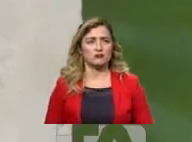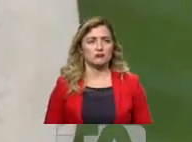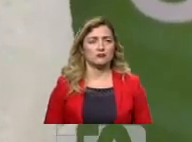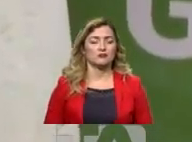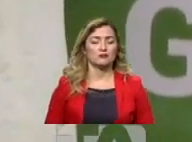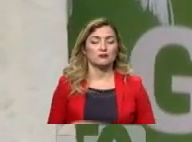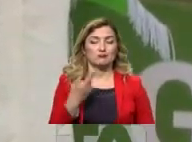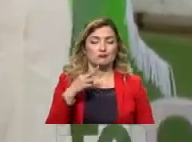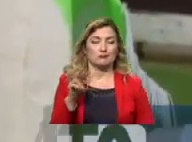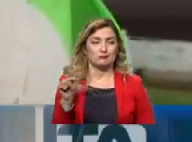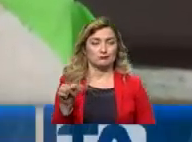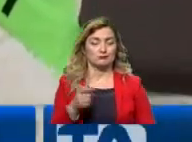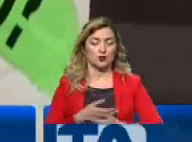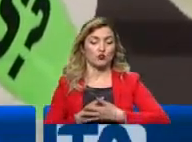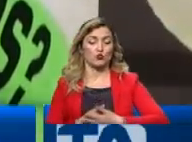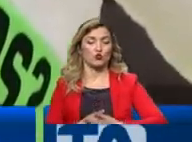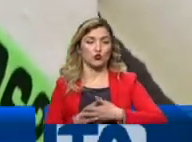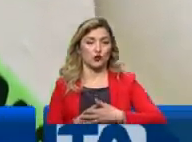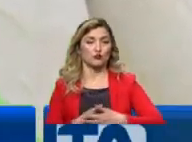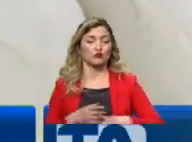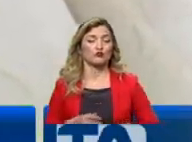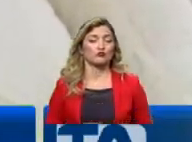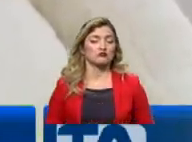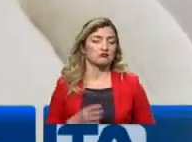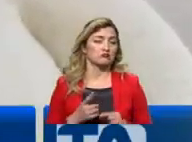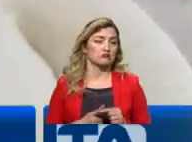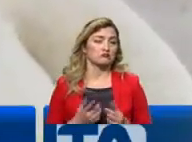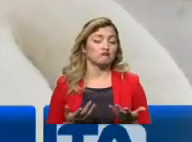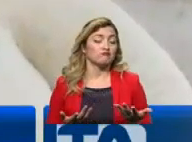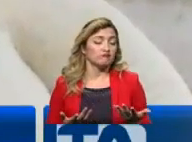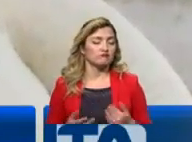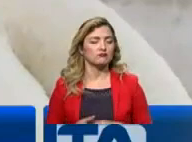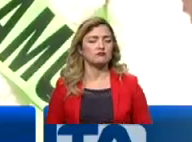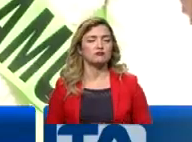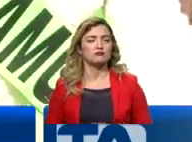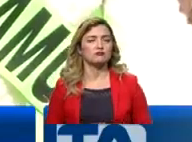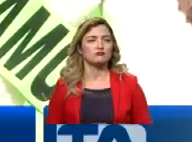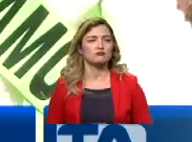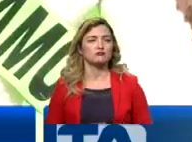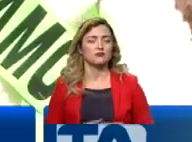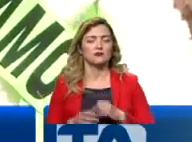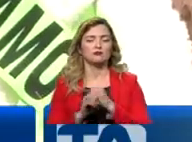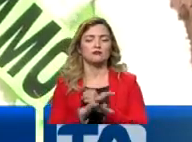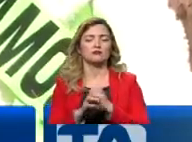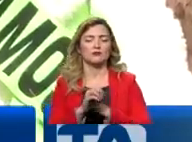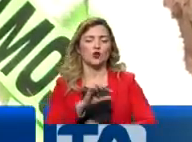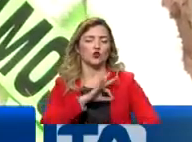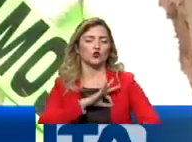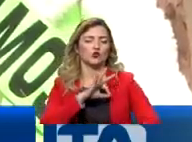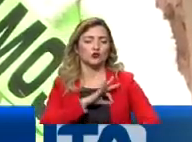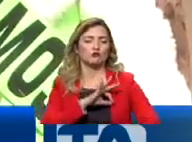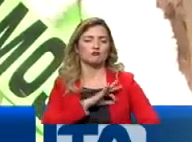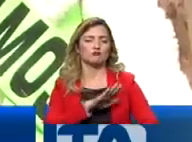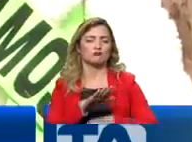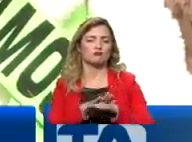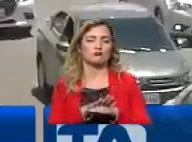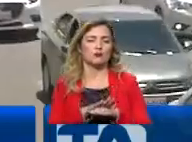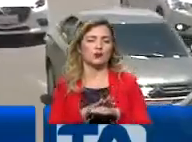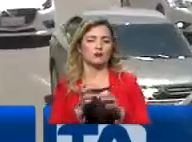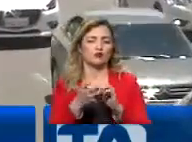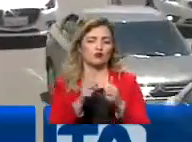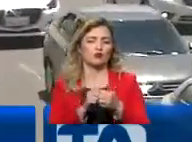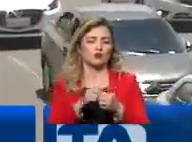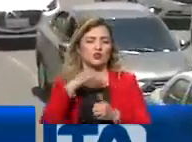si usted se encuentra con alguno de estos peluches en quito- debe saber que se trata de una campaña de concienciación sobre los altos niveles